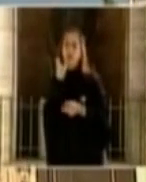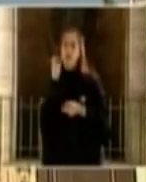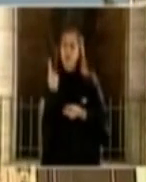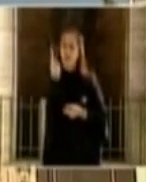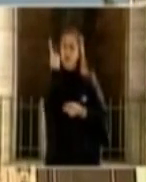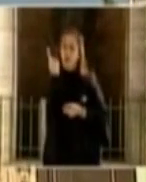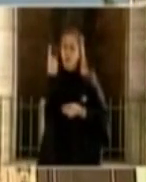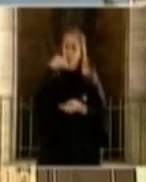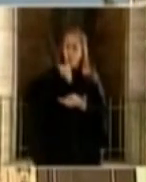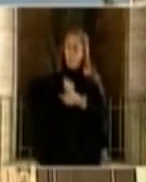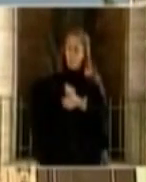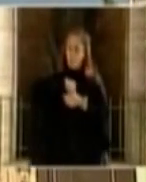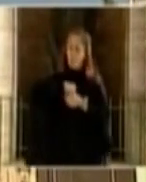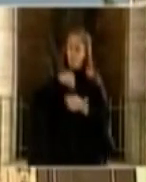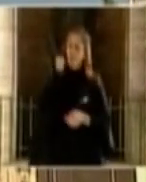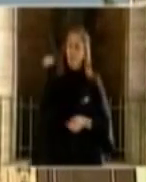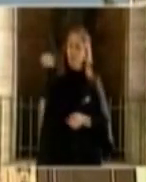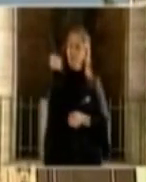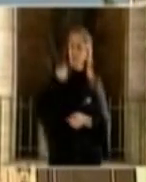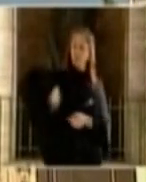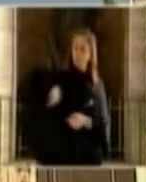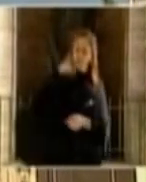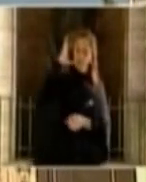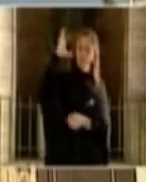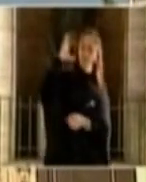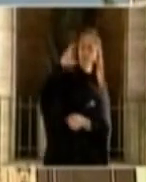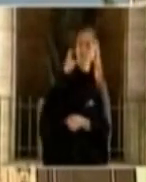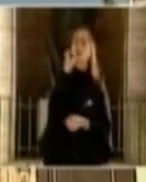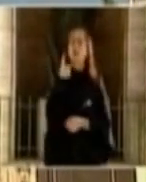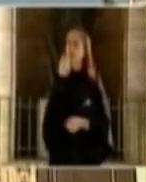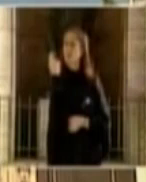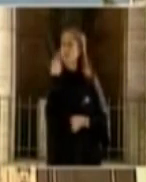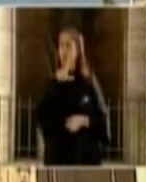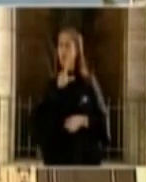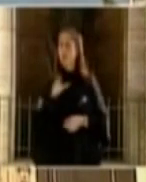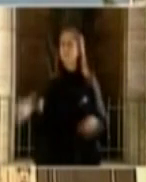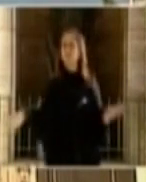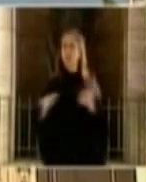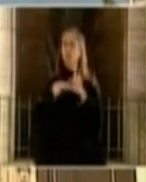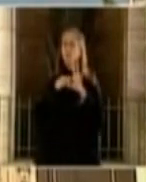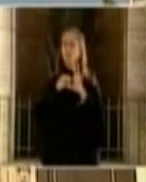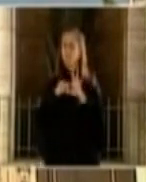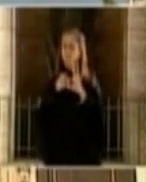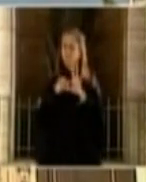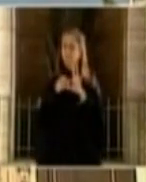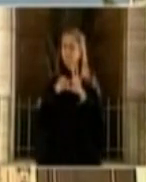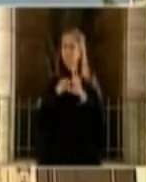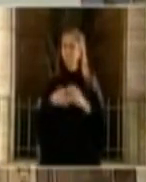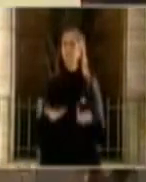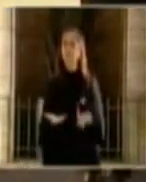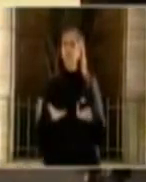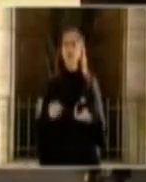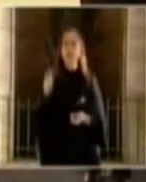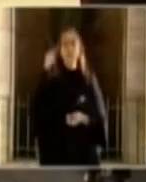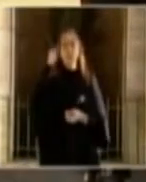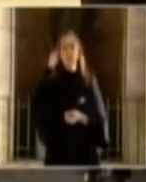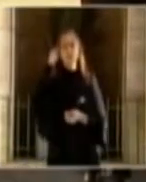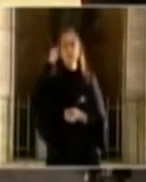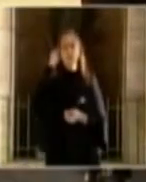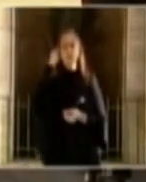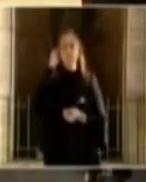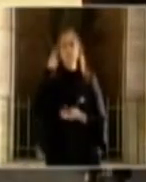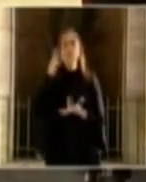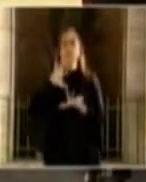nos sigue haciendo falta: unión. Tanto la pensó que la hizo su